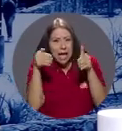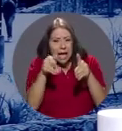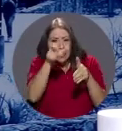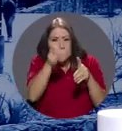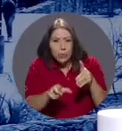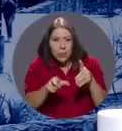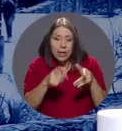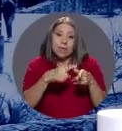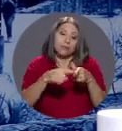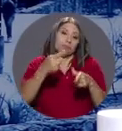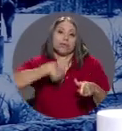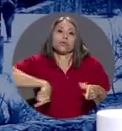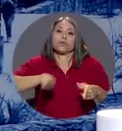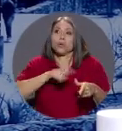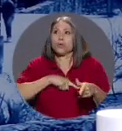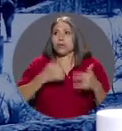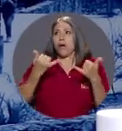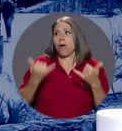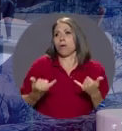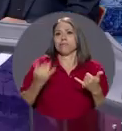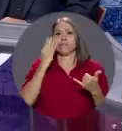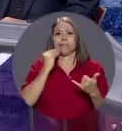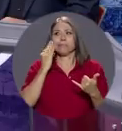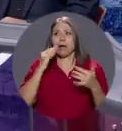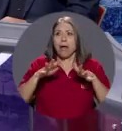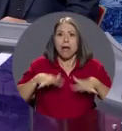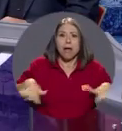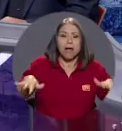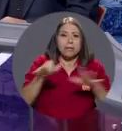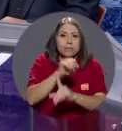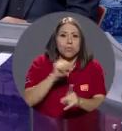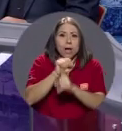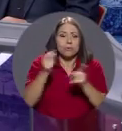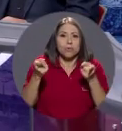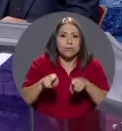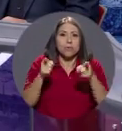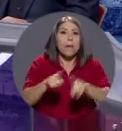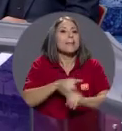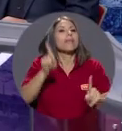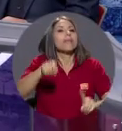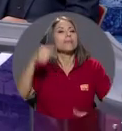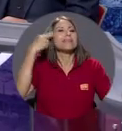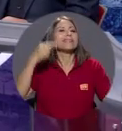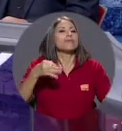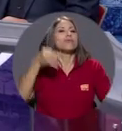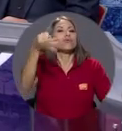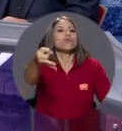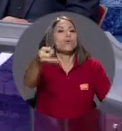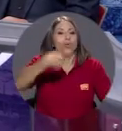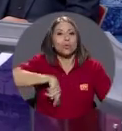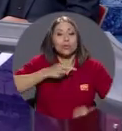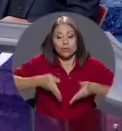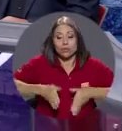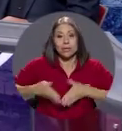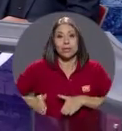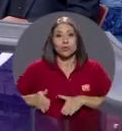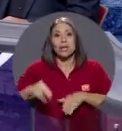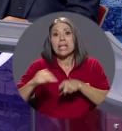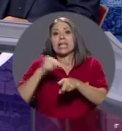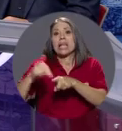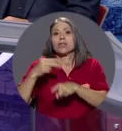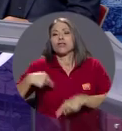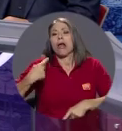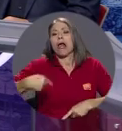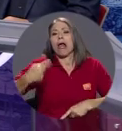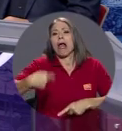externalidades dentro del paradigma que actualmente las vivimos, pero pensemos todavía más a futuro. Nuestros hijos, nuestros nietos,